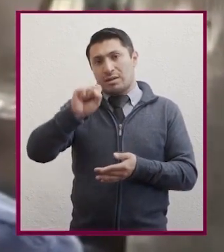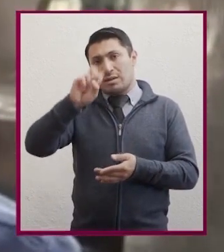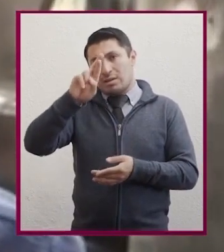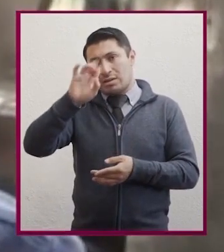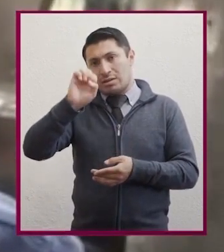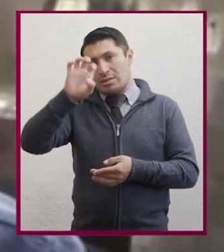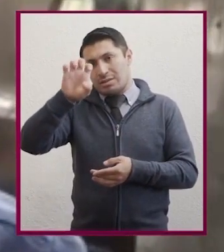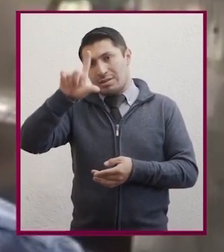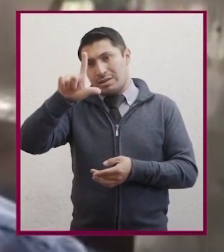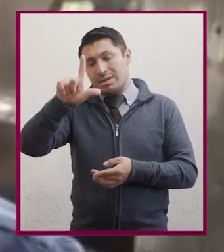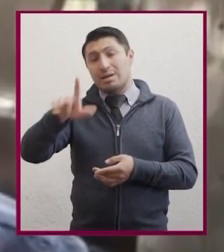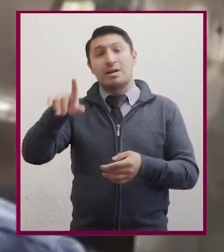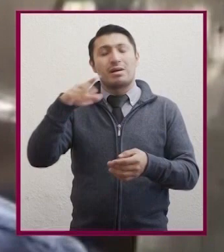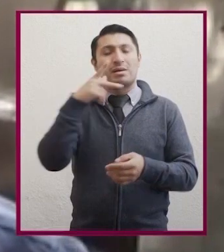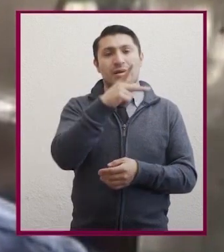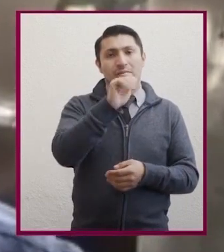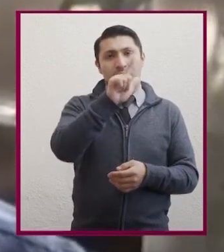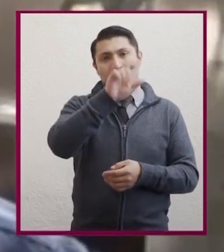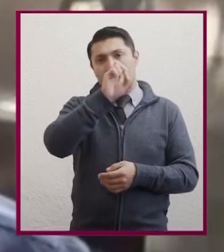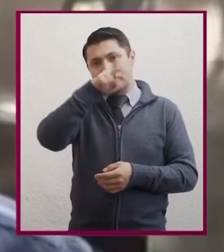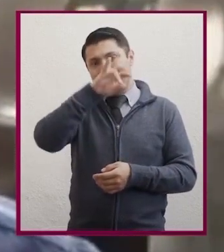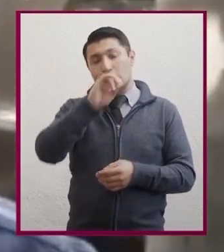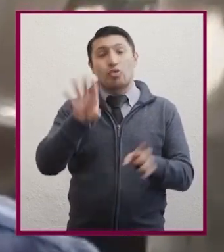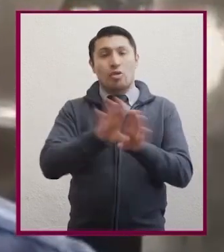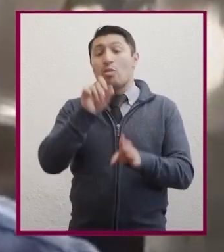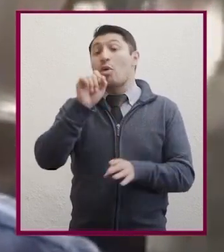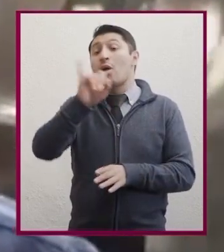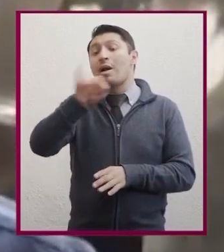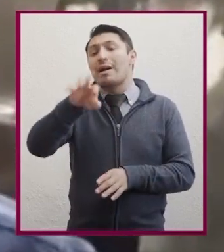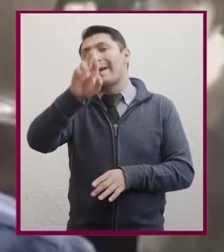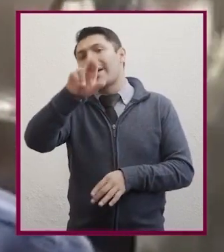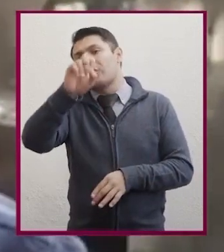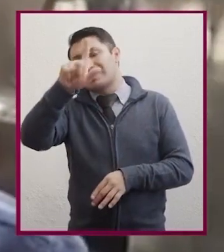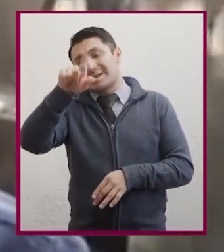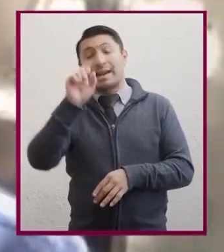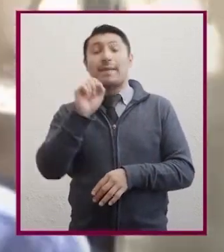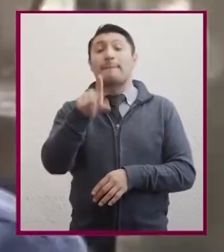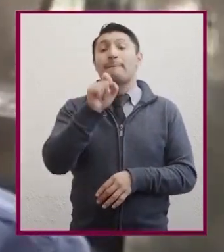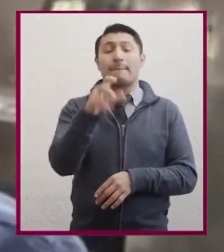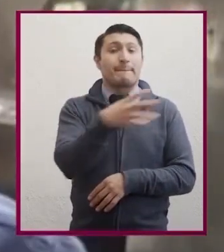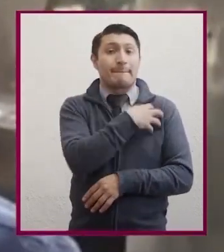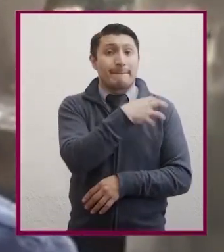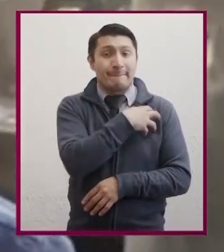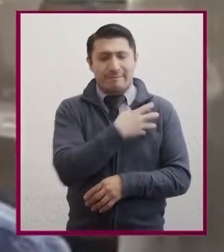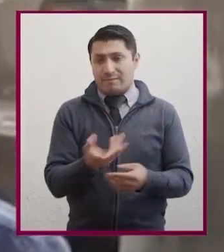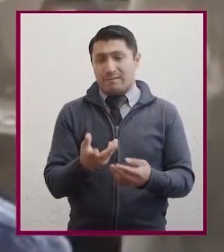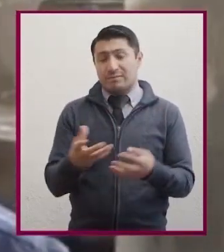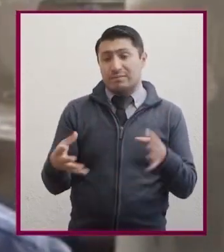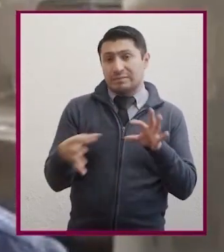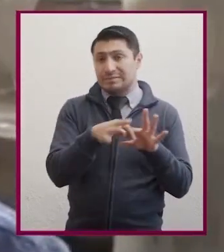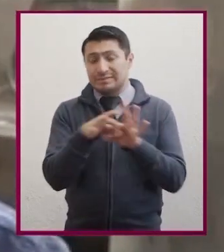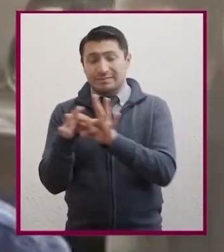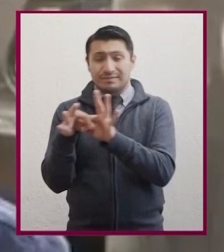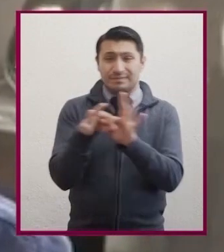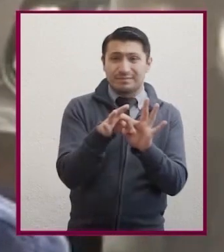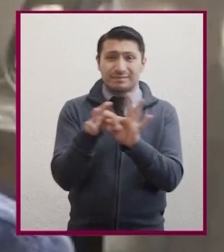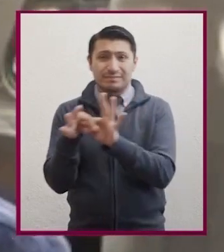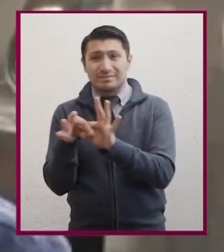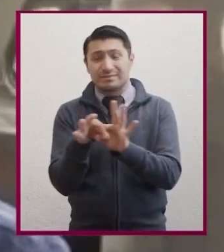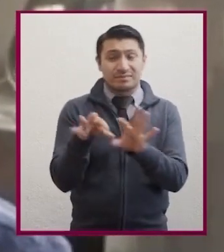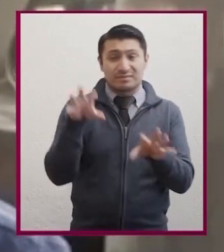como los palestinos reclaman a Jerusalén como su capital. El que unilateralmente